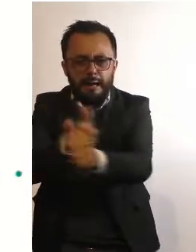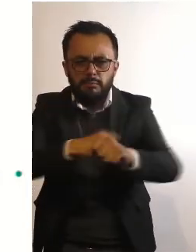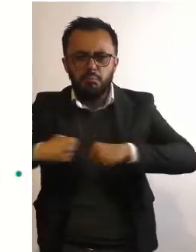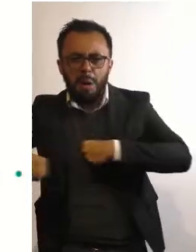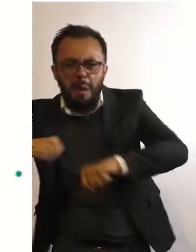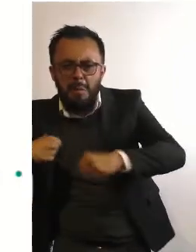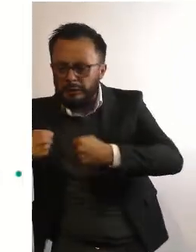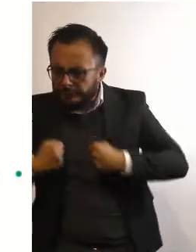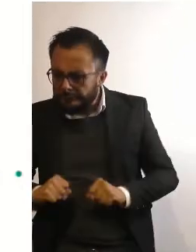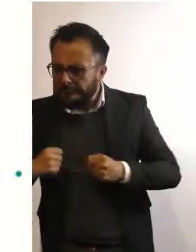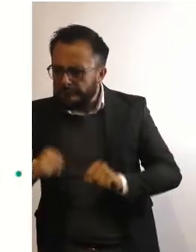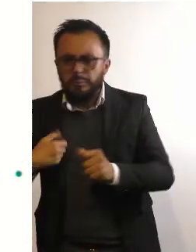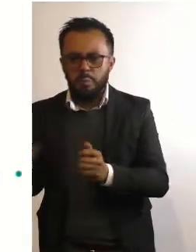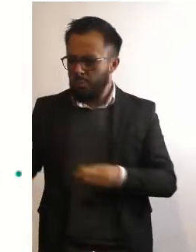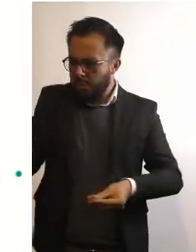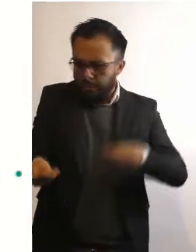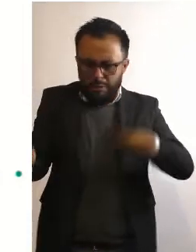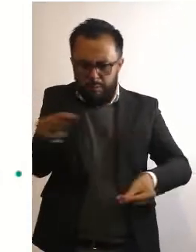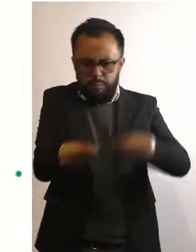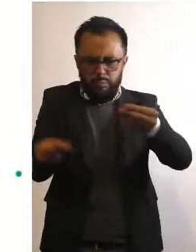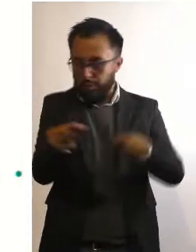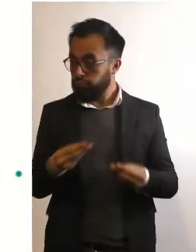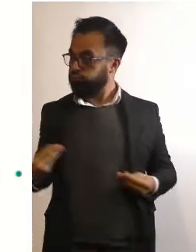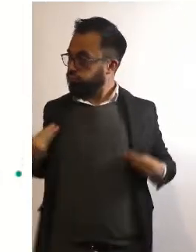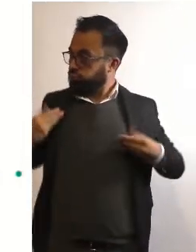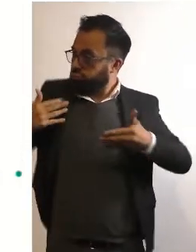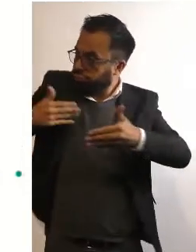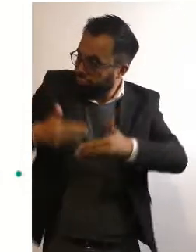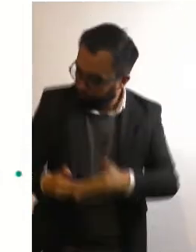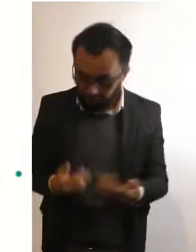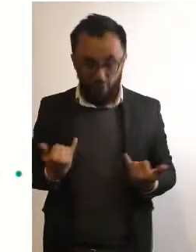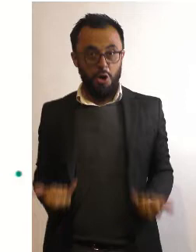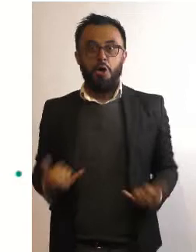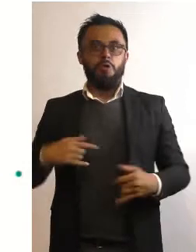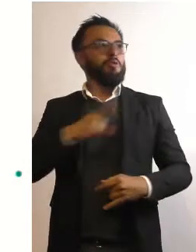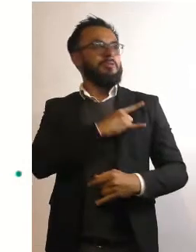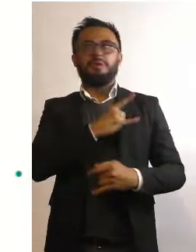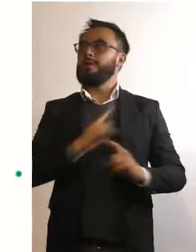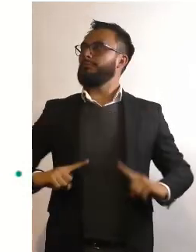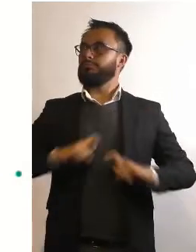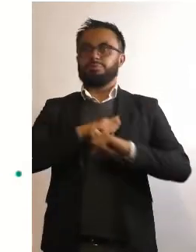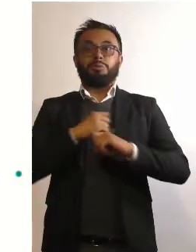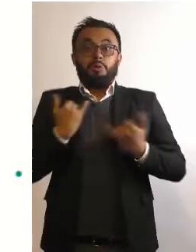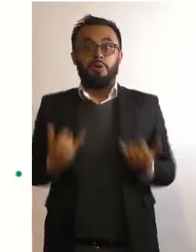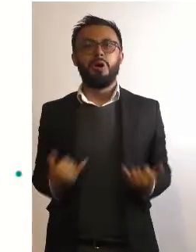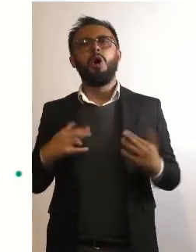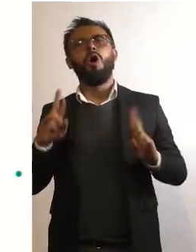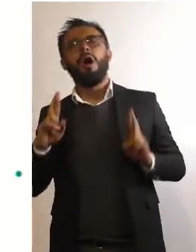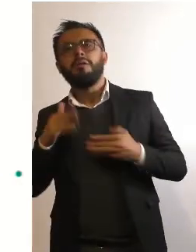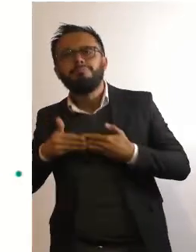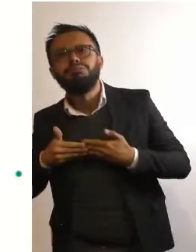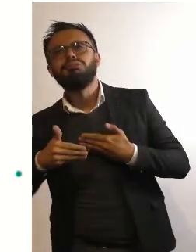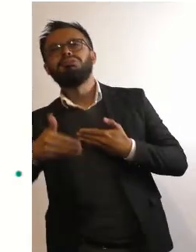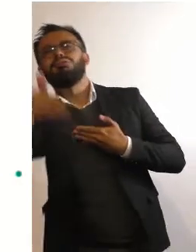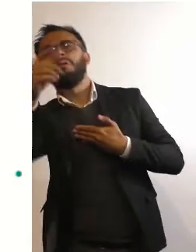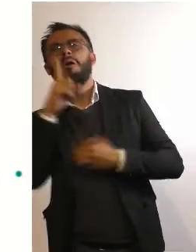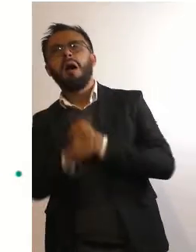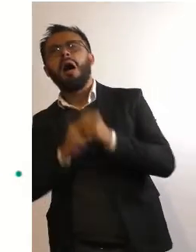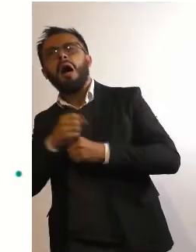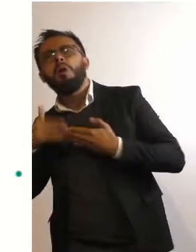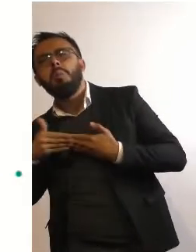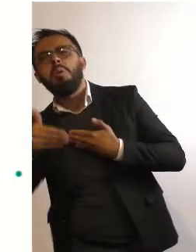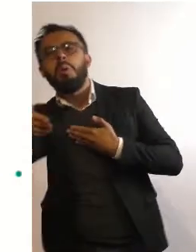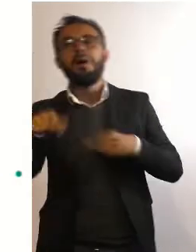continuemos durante muchos años más, sembrando muchos más arbolitos en la universidad y